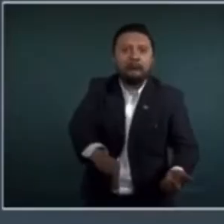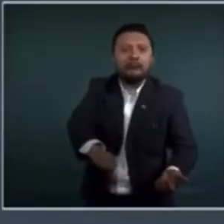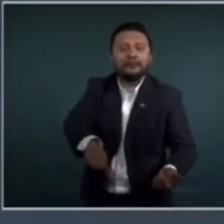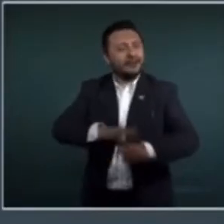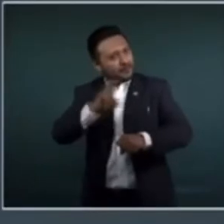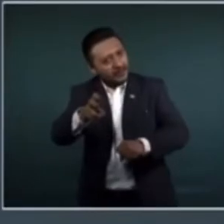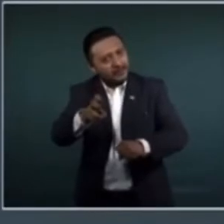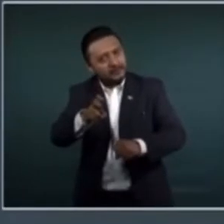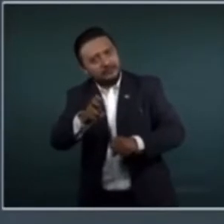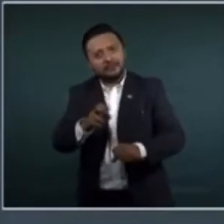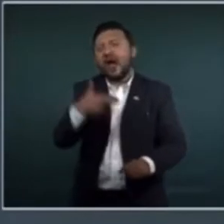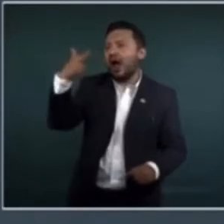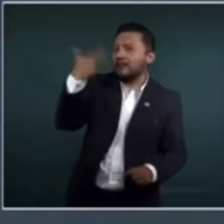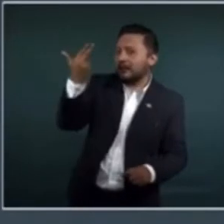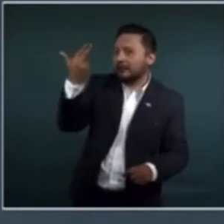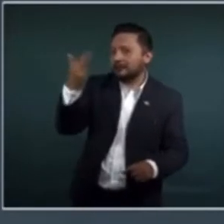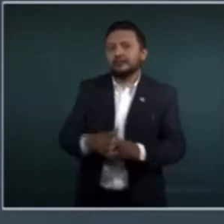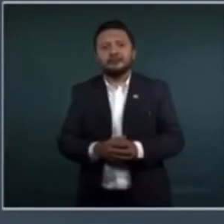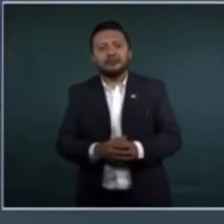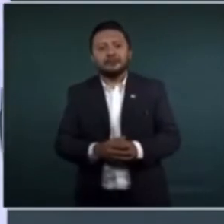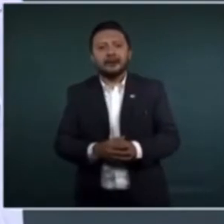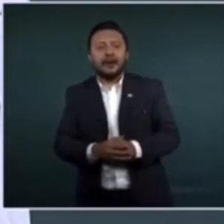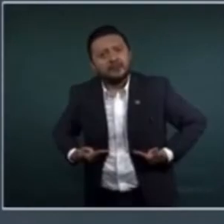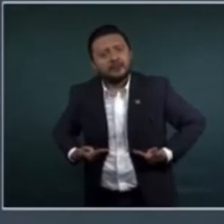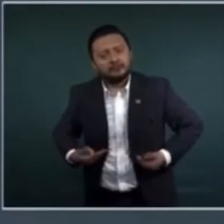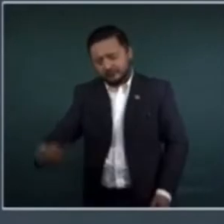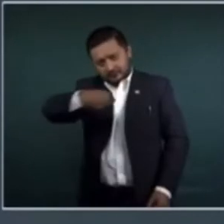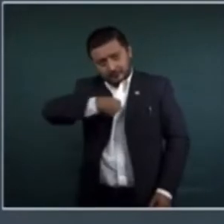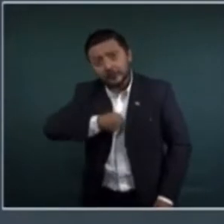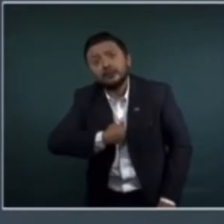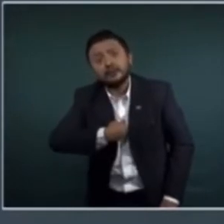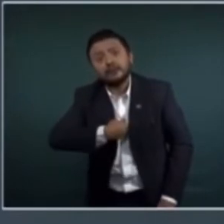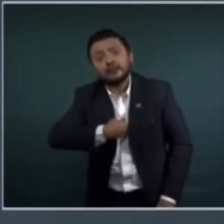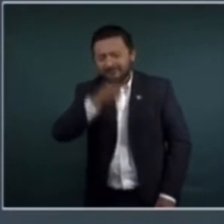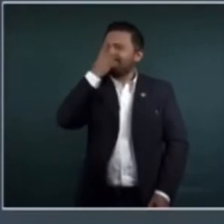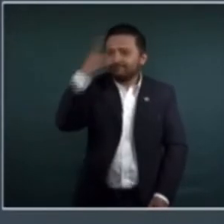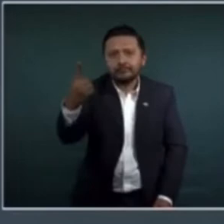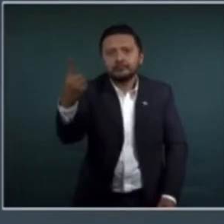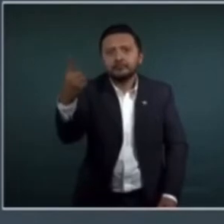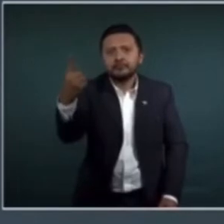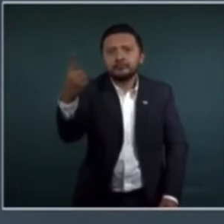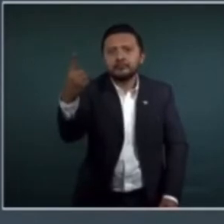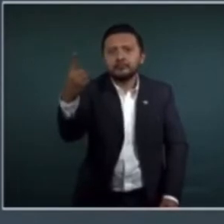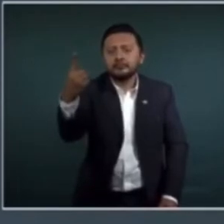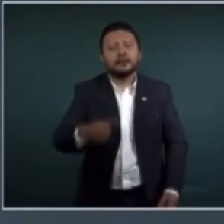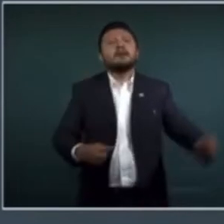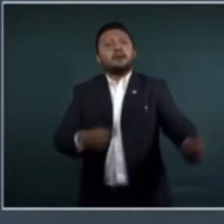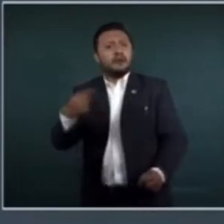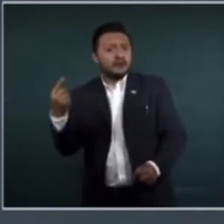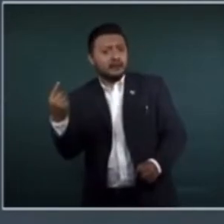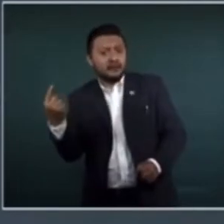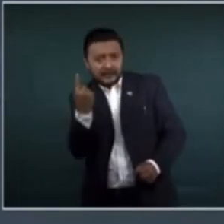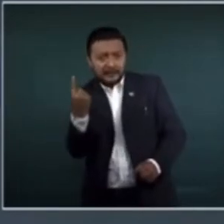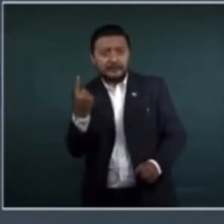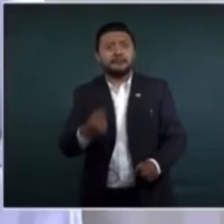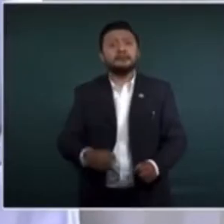supuesta ineficiencia. Por eso he hablado de que es temporada también de sopilotes. Yo sostengo que, a pesar de los